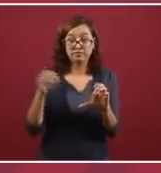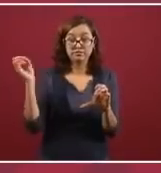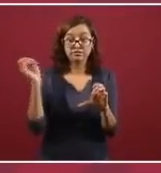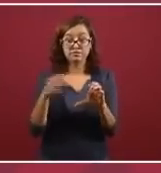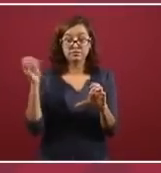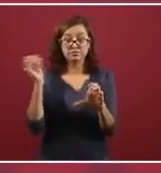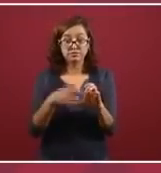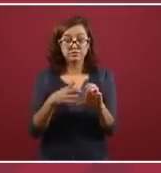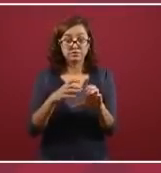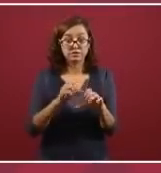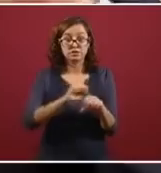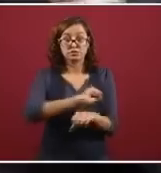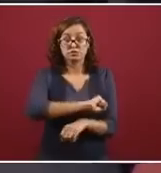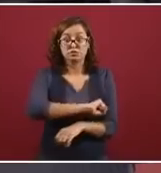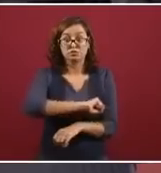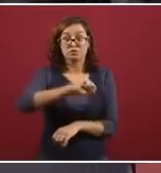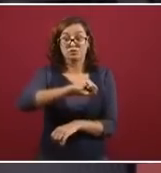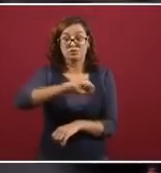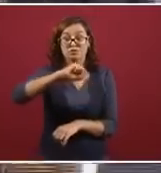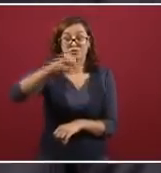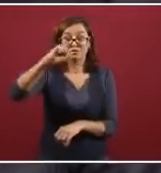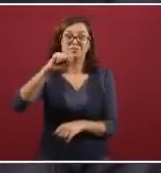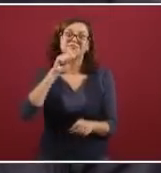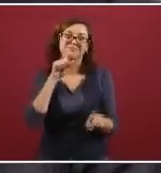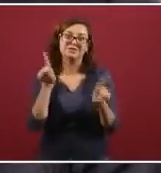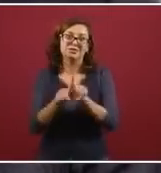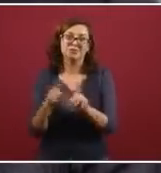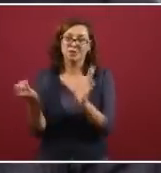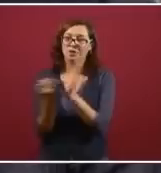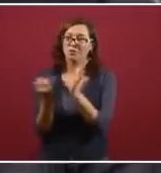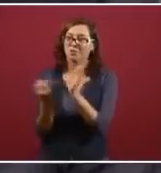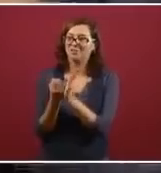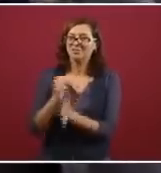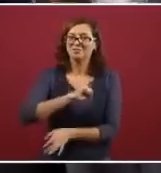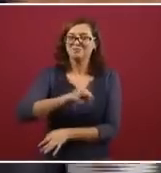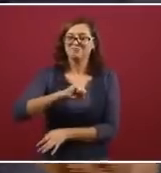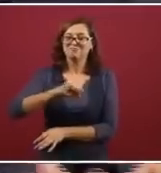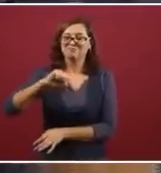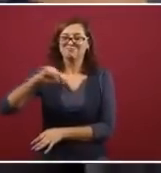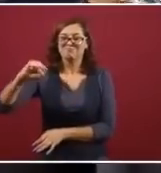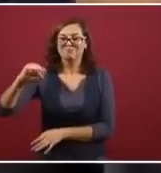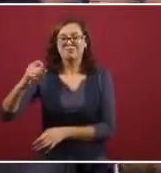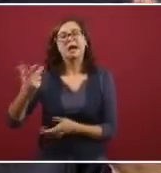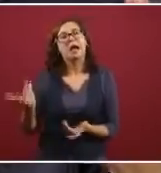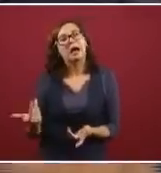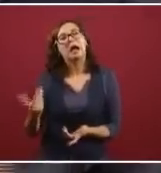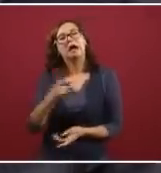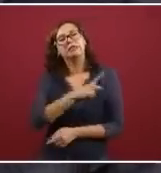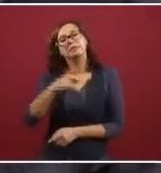las prestaciones, tienen que pagar más impuestos. Pero eso hay que pensarlo, pues,